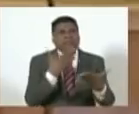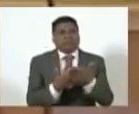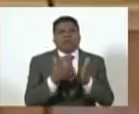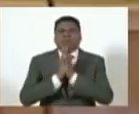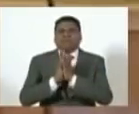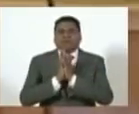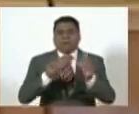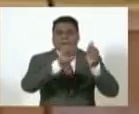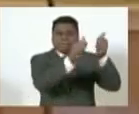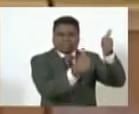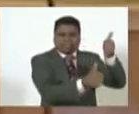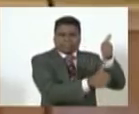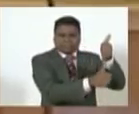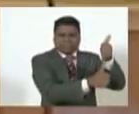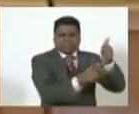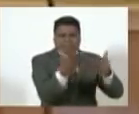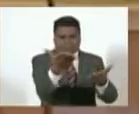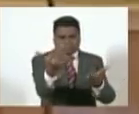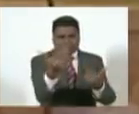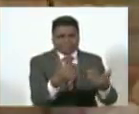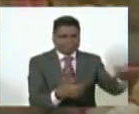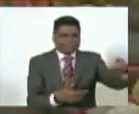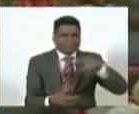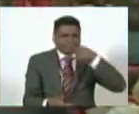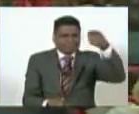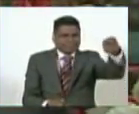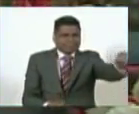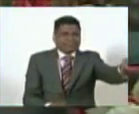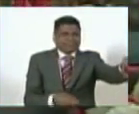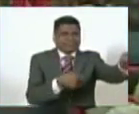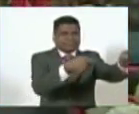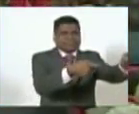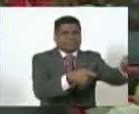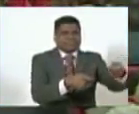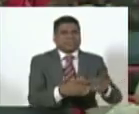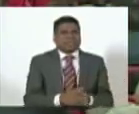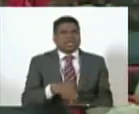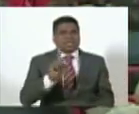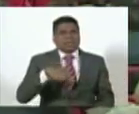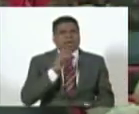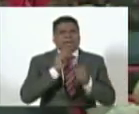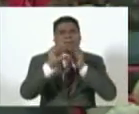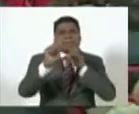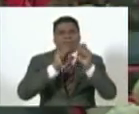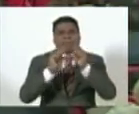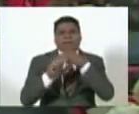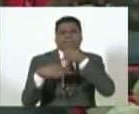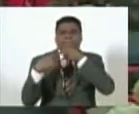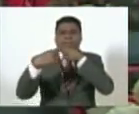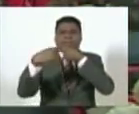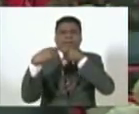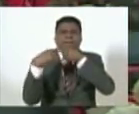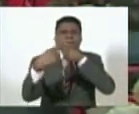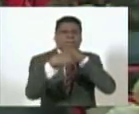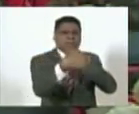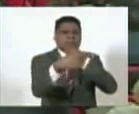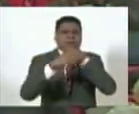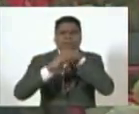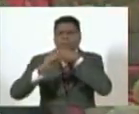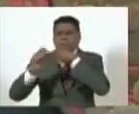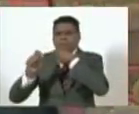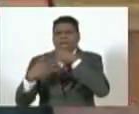al vicepresidente ejecutivo proceder a una rueda de prensa y un conjunto de eventos para explicárselo al pueblo y